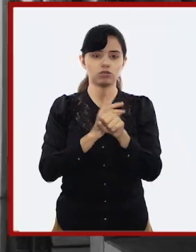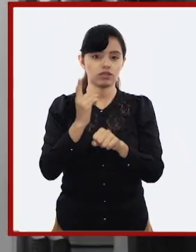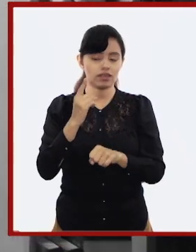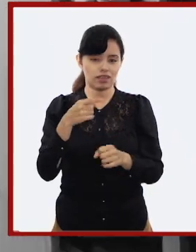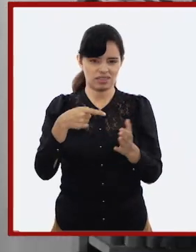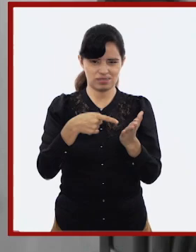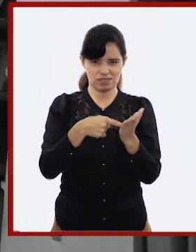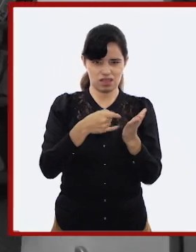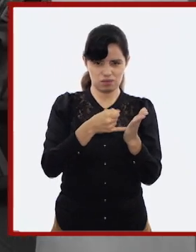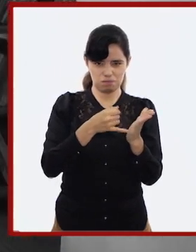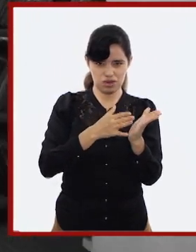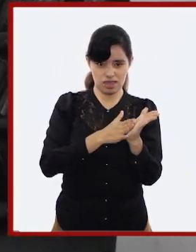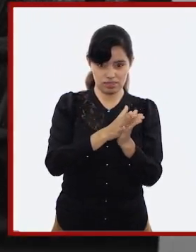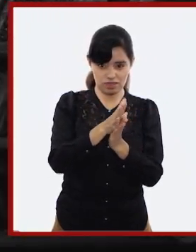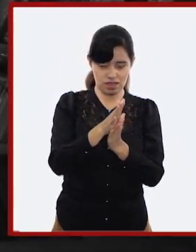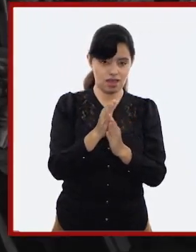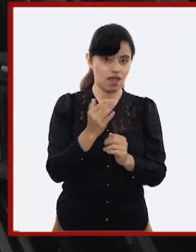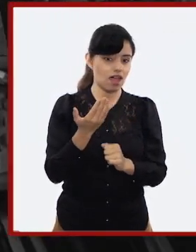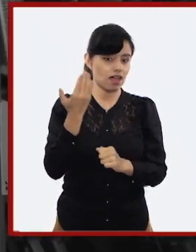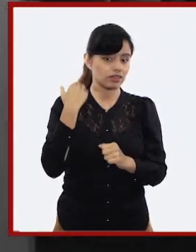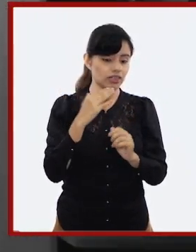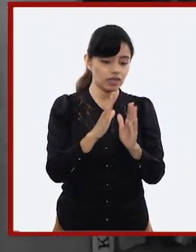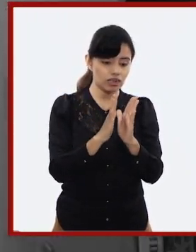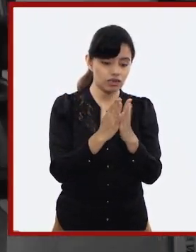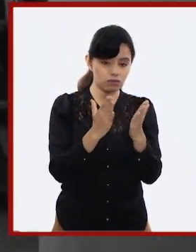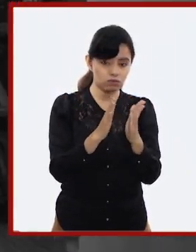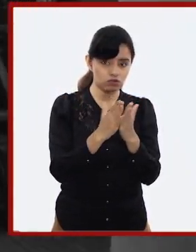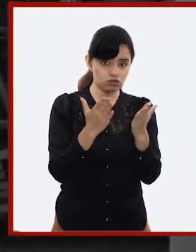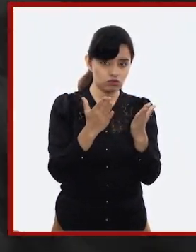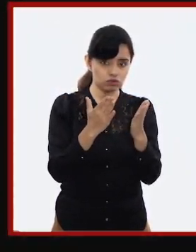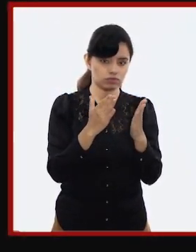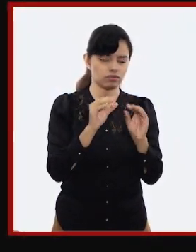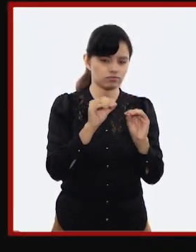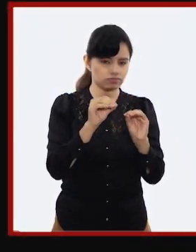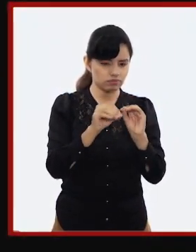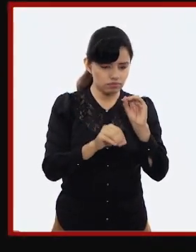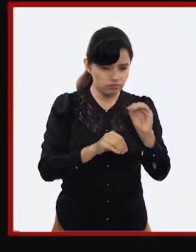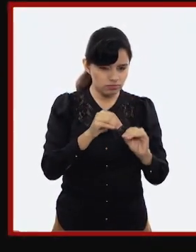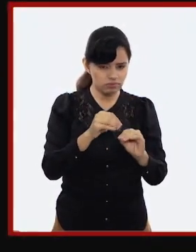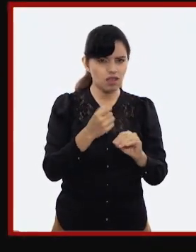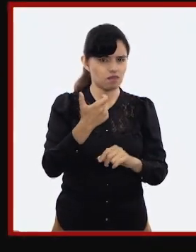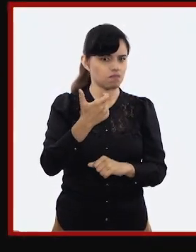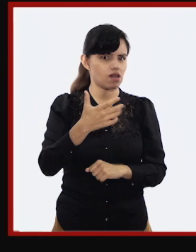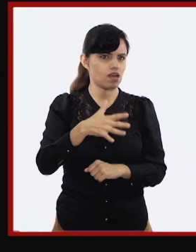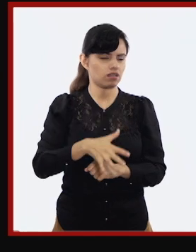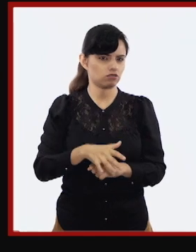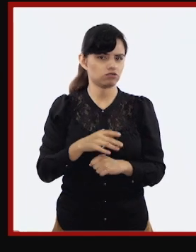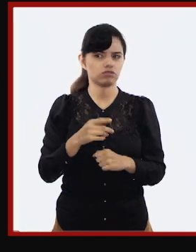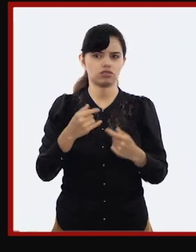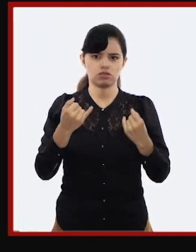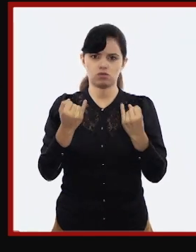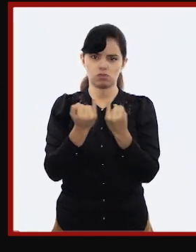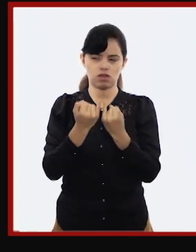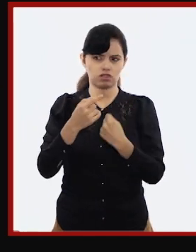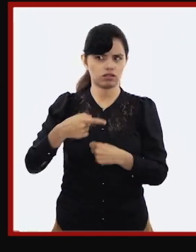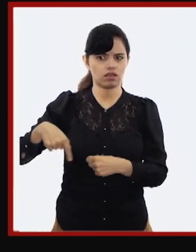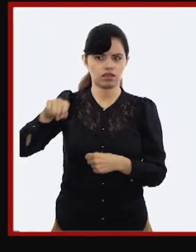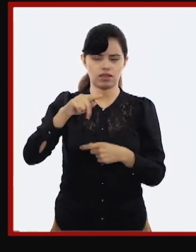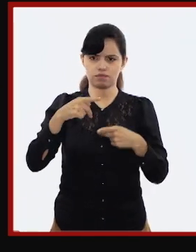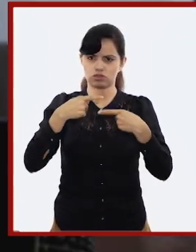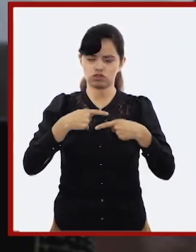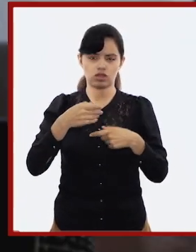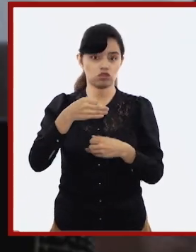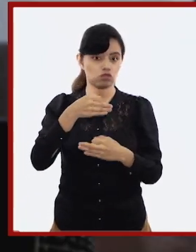en esta imprenta se hacían los libros para que fueran pues más económicos y estuvieran al acceso